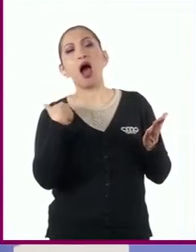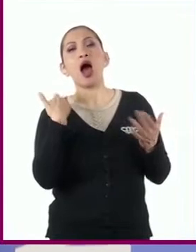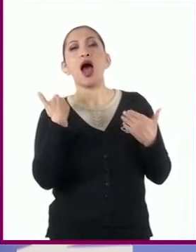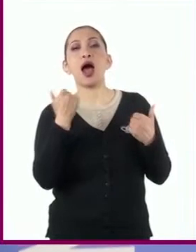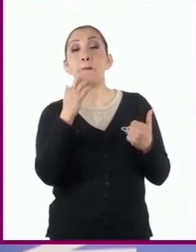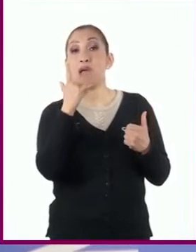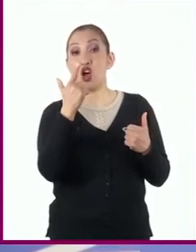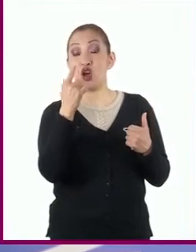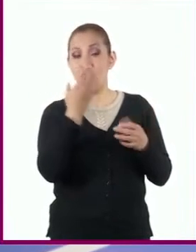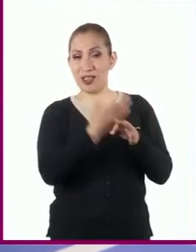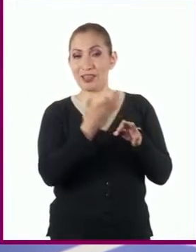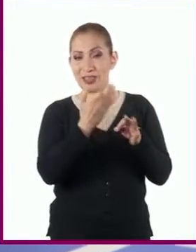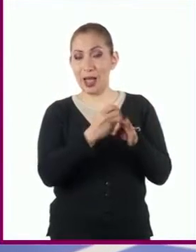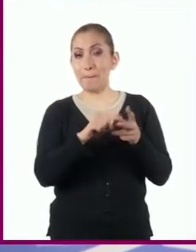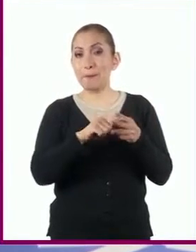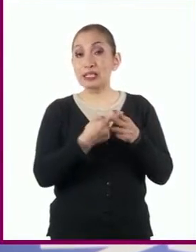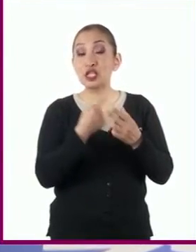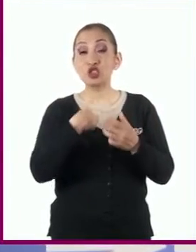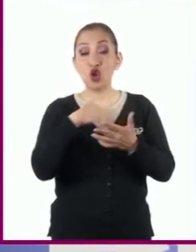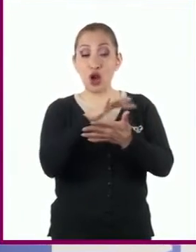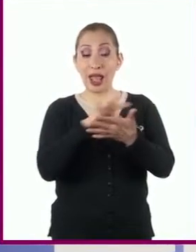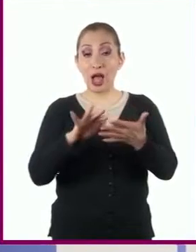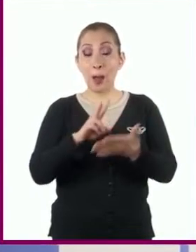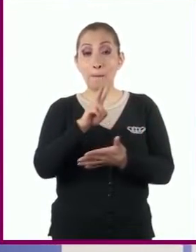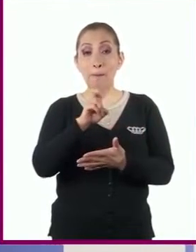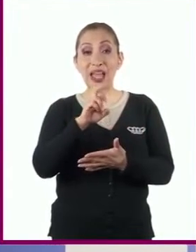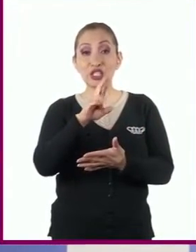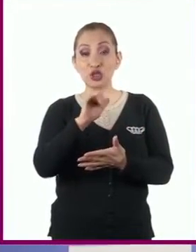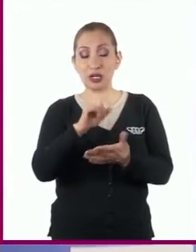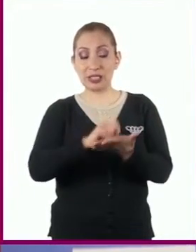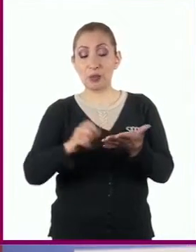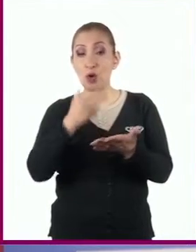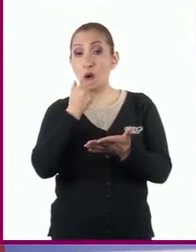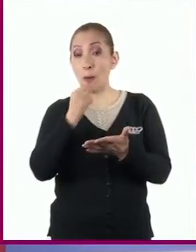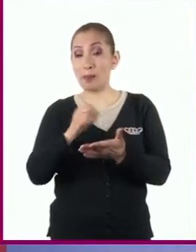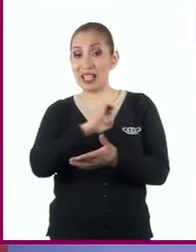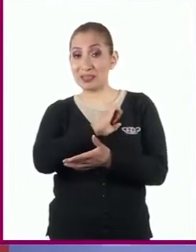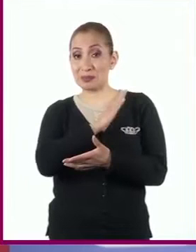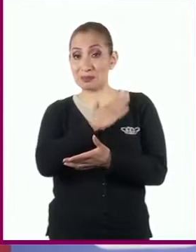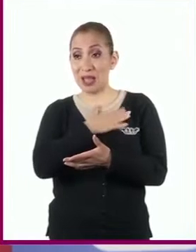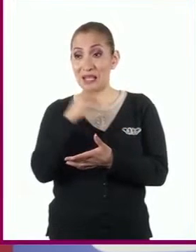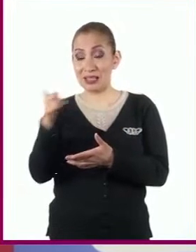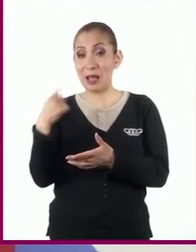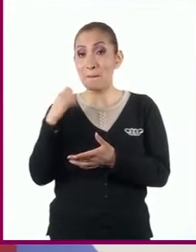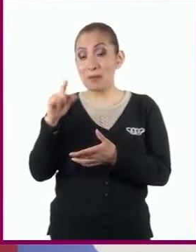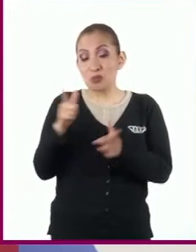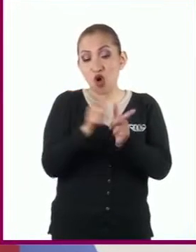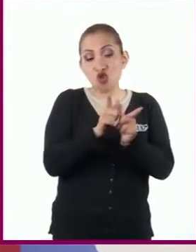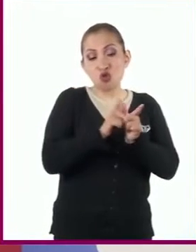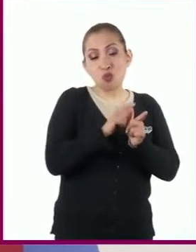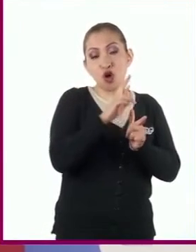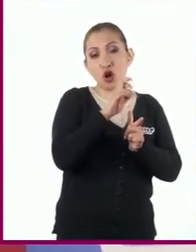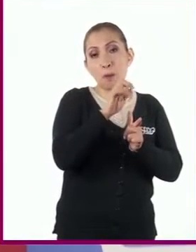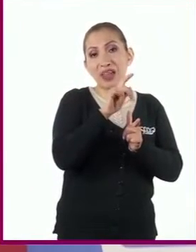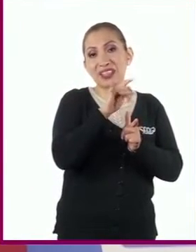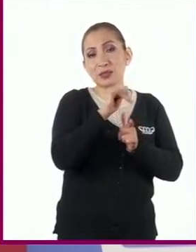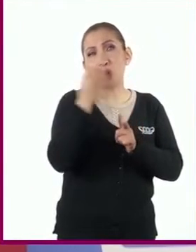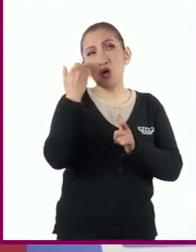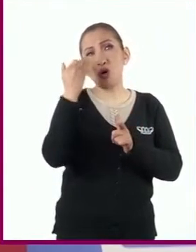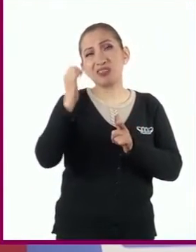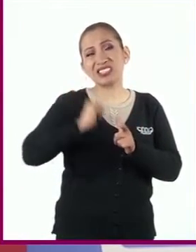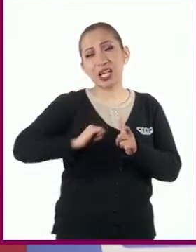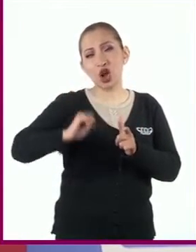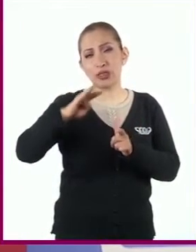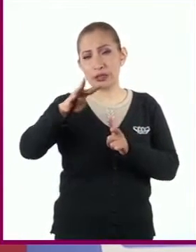de comentarles, comenzaré leyendo un verso que escribió un poeta español perteneciente al romanticismo allá por el